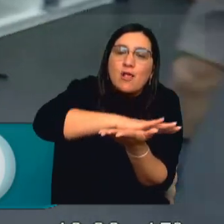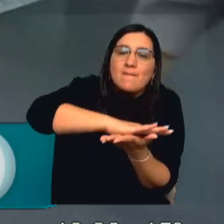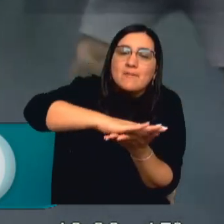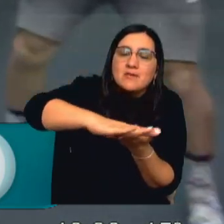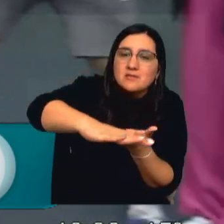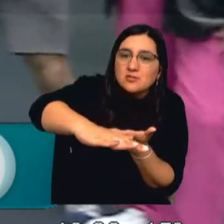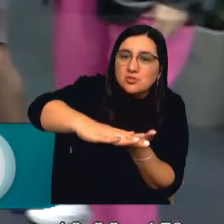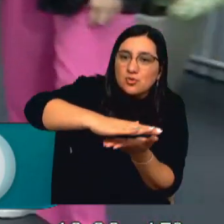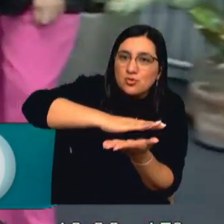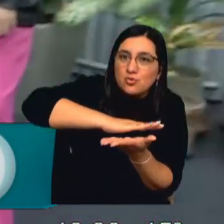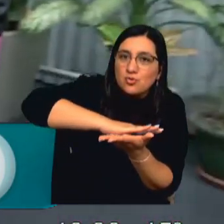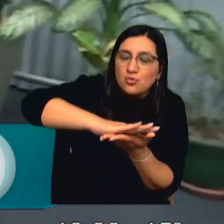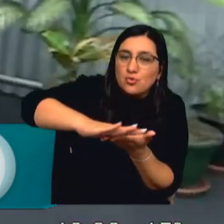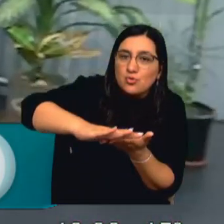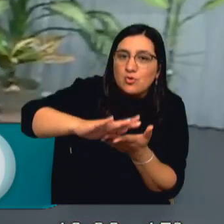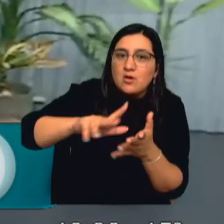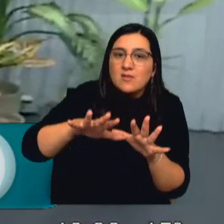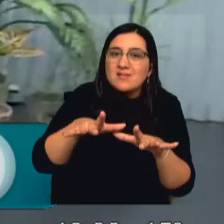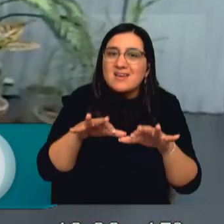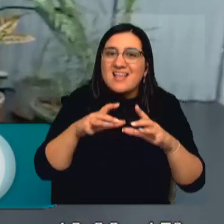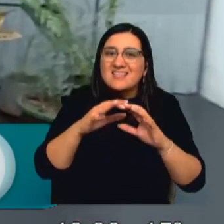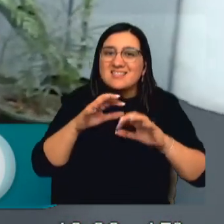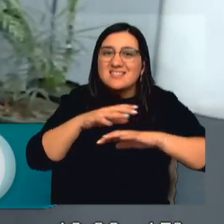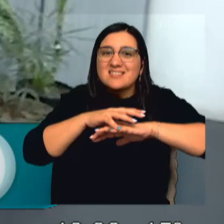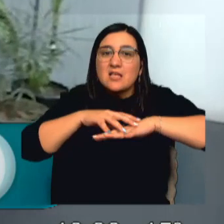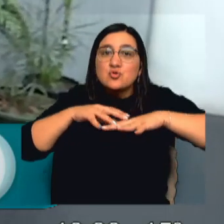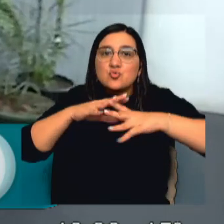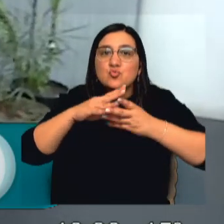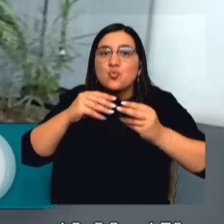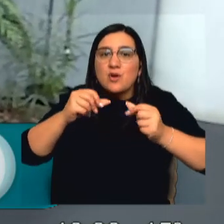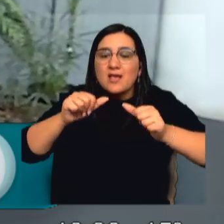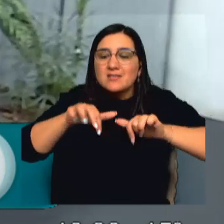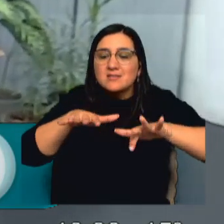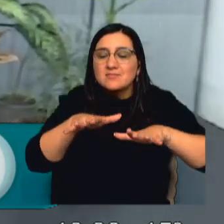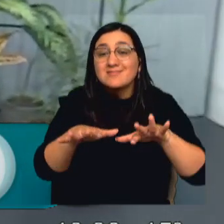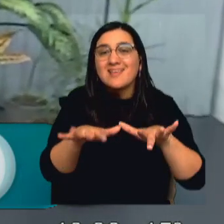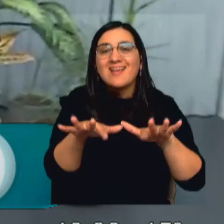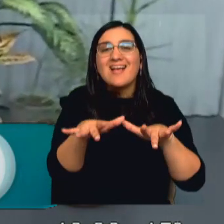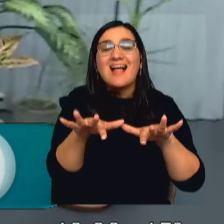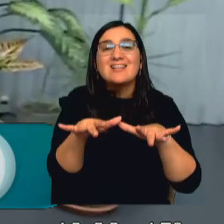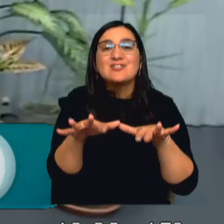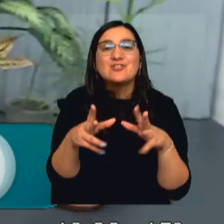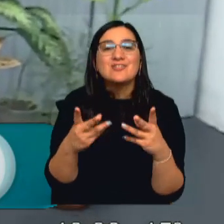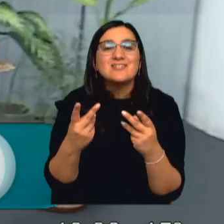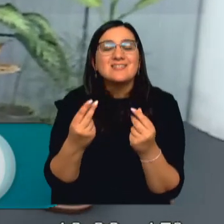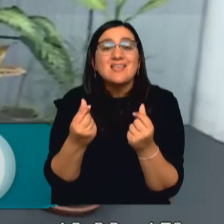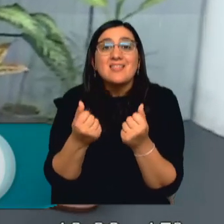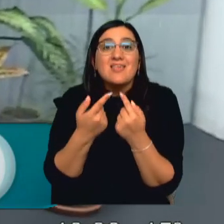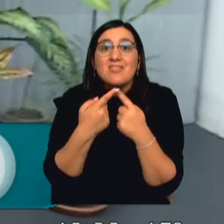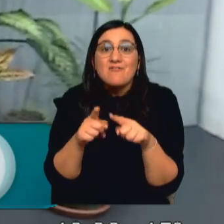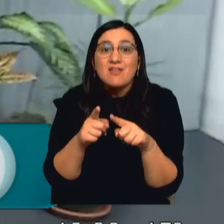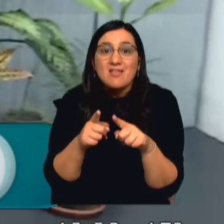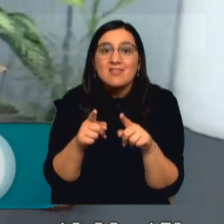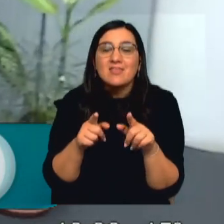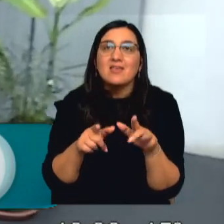y todas las rugosidades o asperezas que pueda tener, que si el pie está descalzo, justamente eso genera un esfuerzo